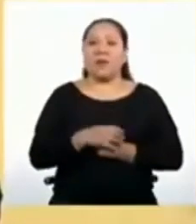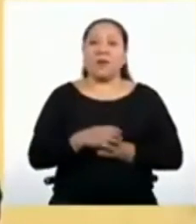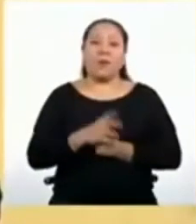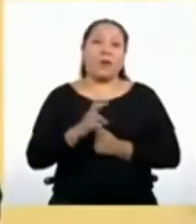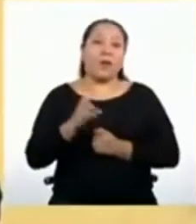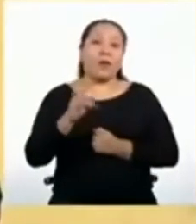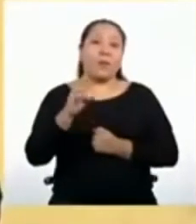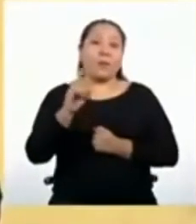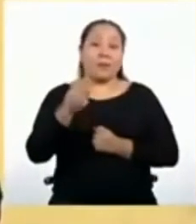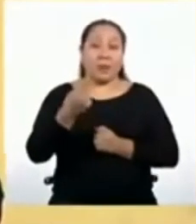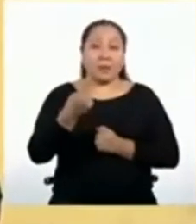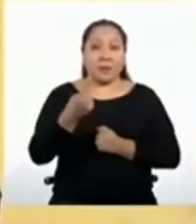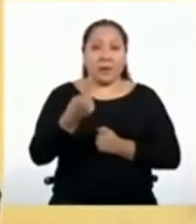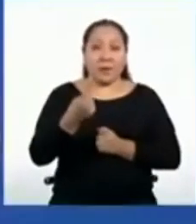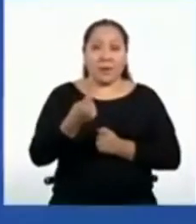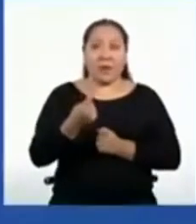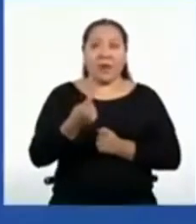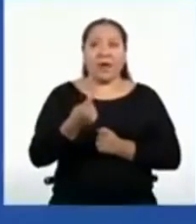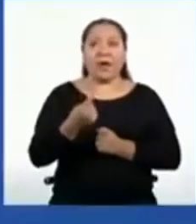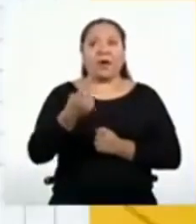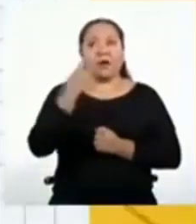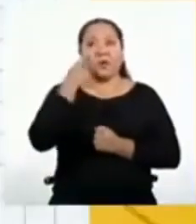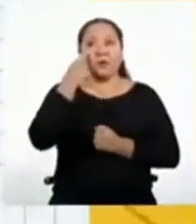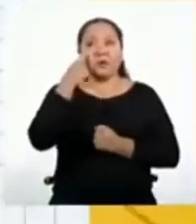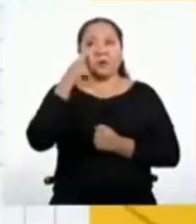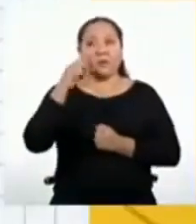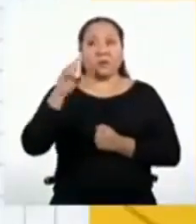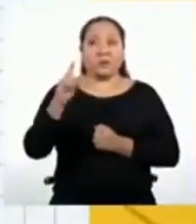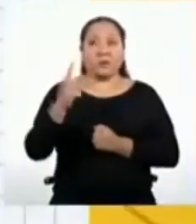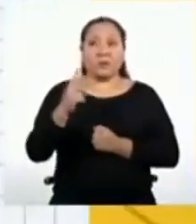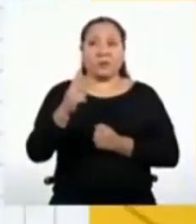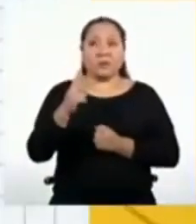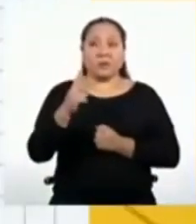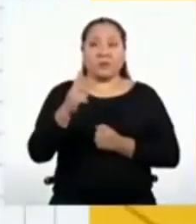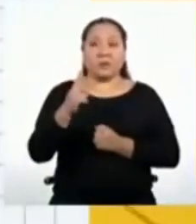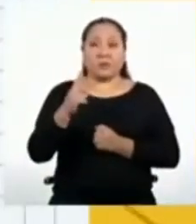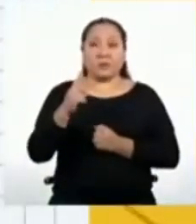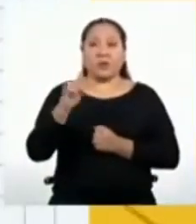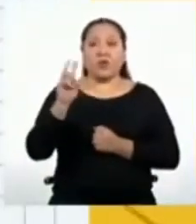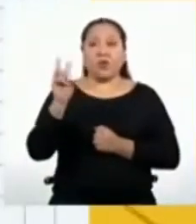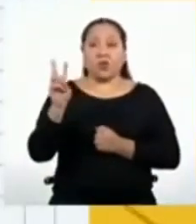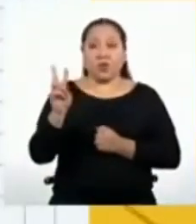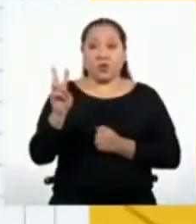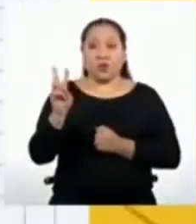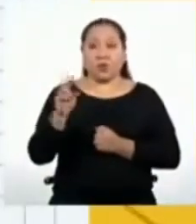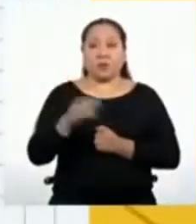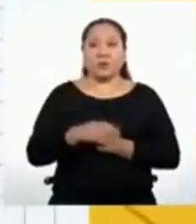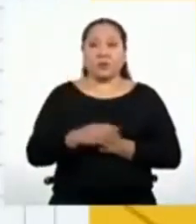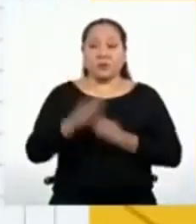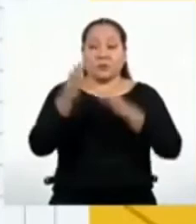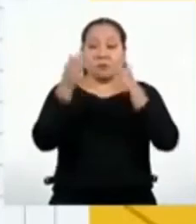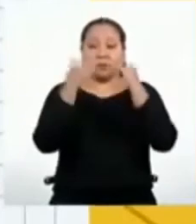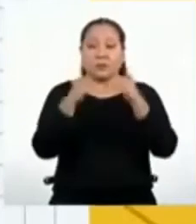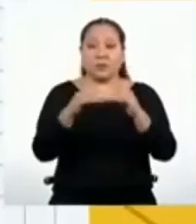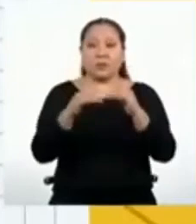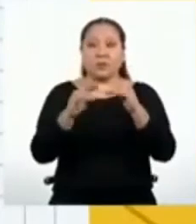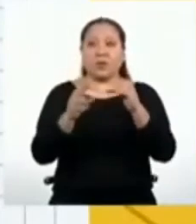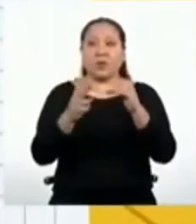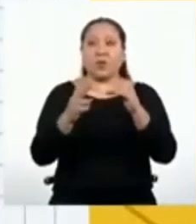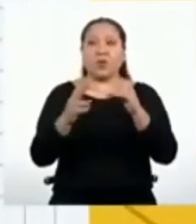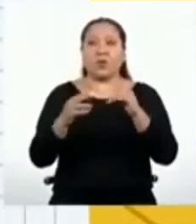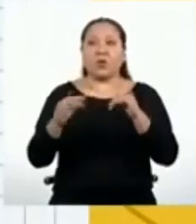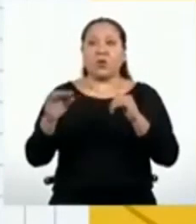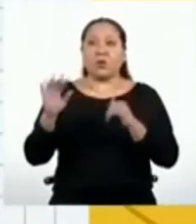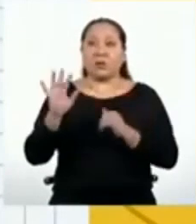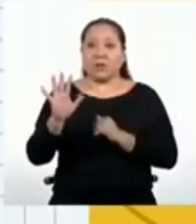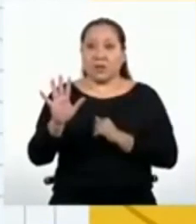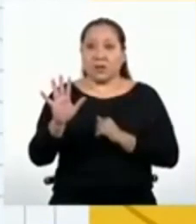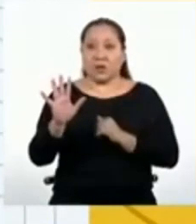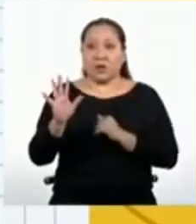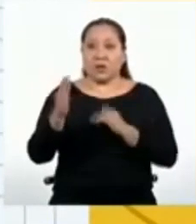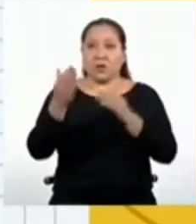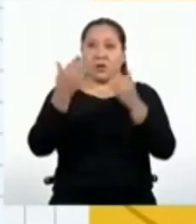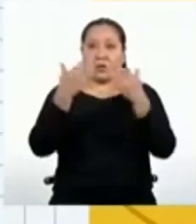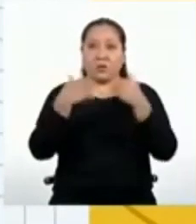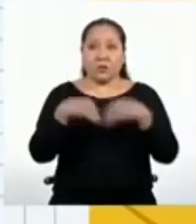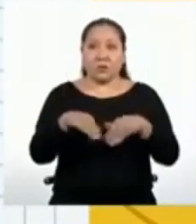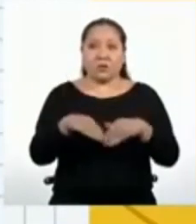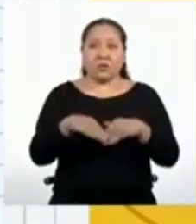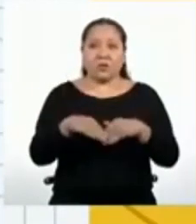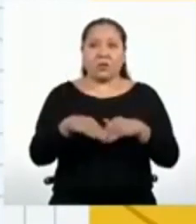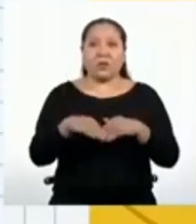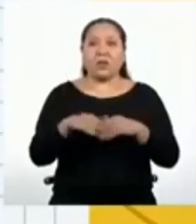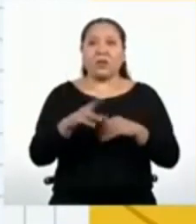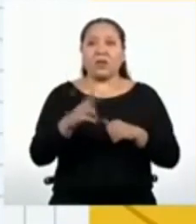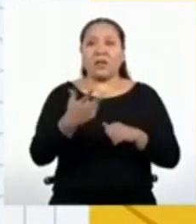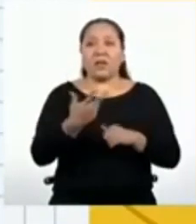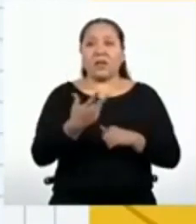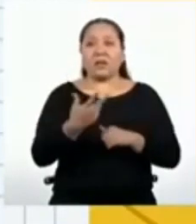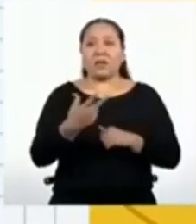actividad ya conocemos que para el primer piso usamos 2 naipes, para el piso 2 usamos 5 naipes, para el